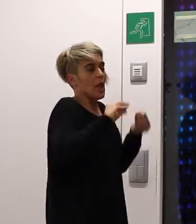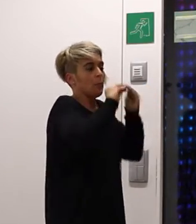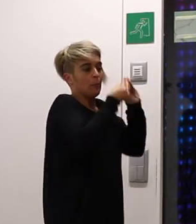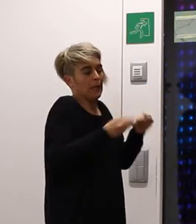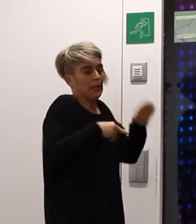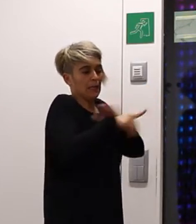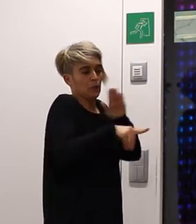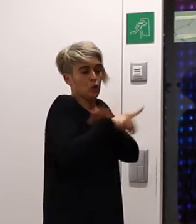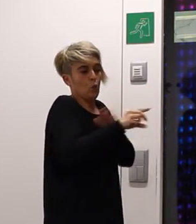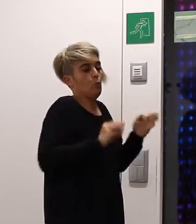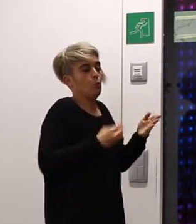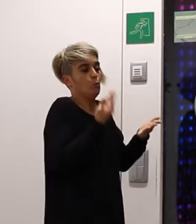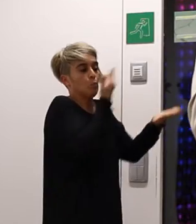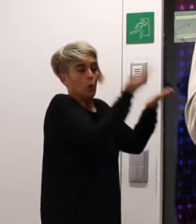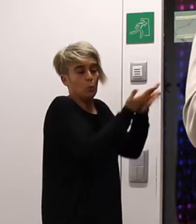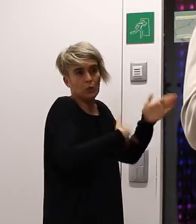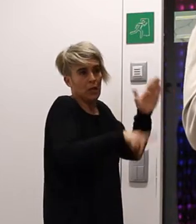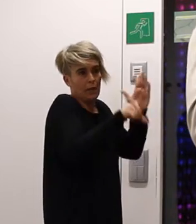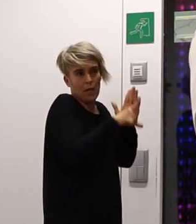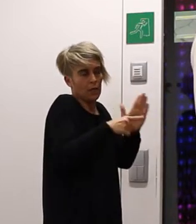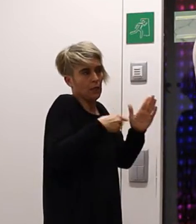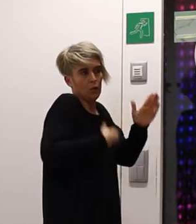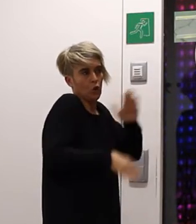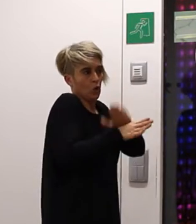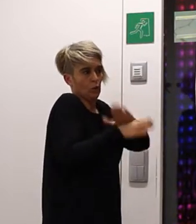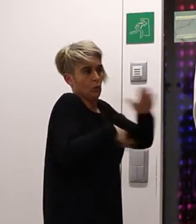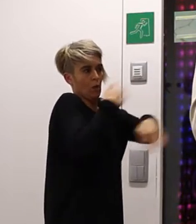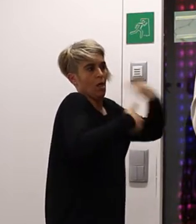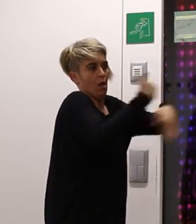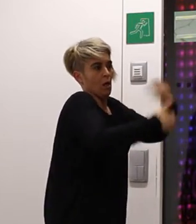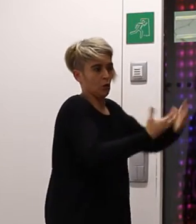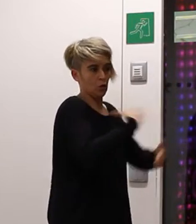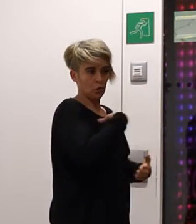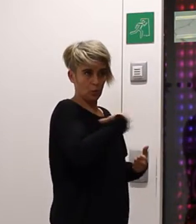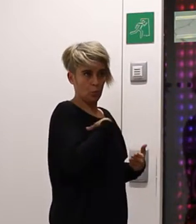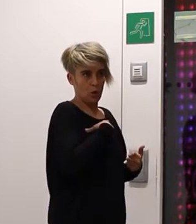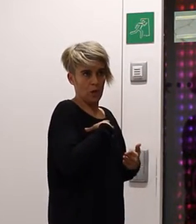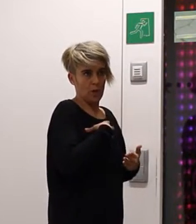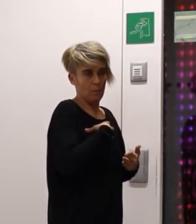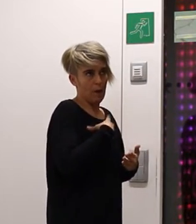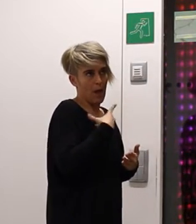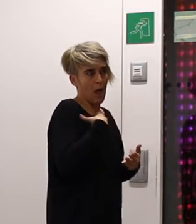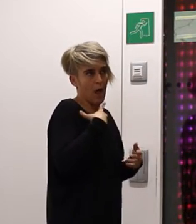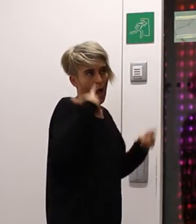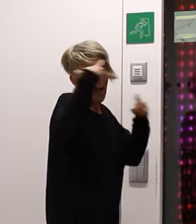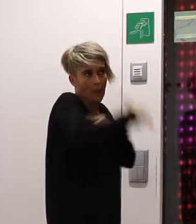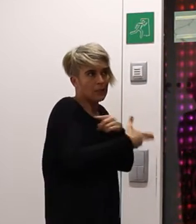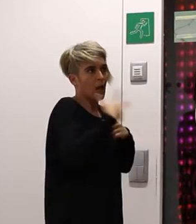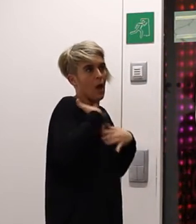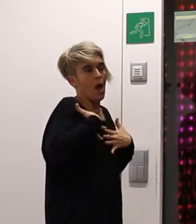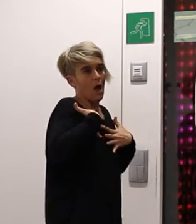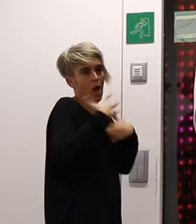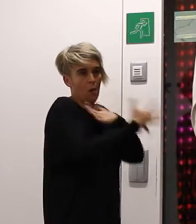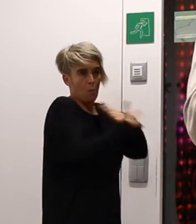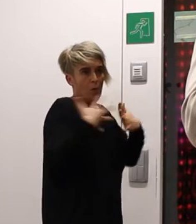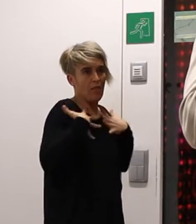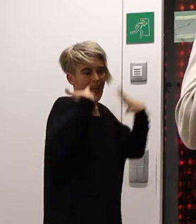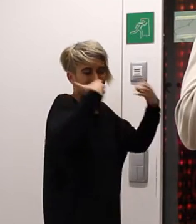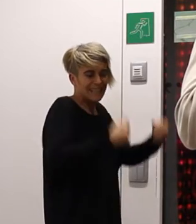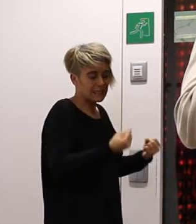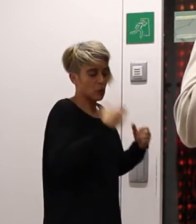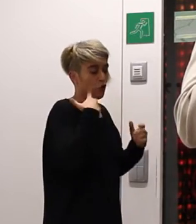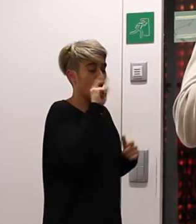estado de California, haría o paliaría la pobreza energética. Este es, me parece que es uno de los peores